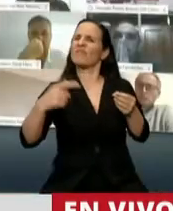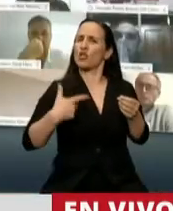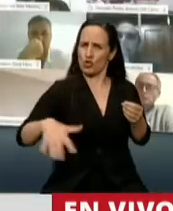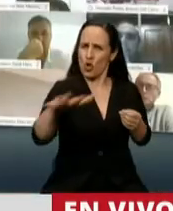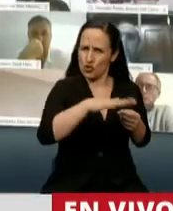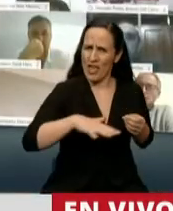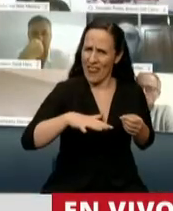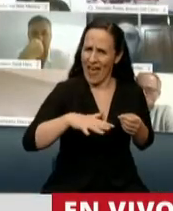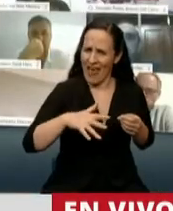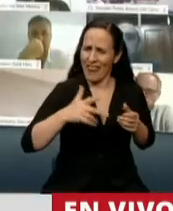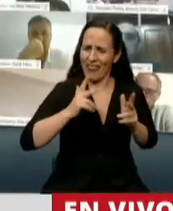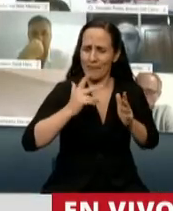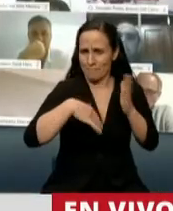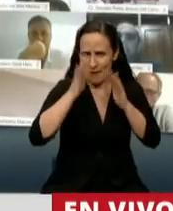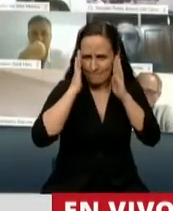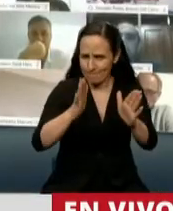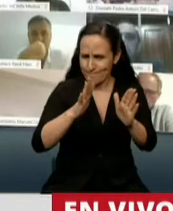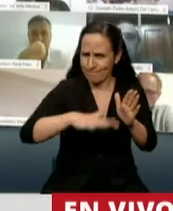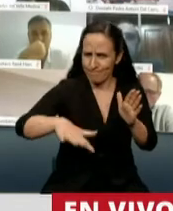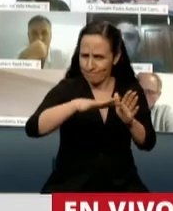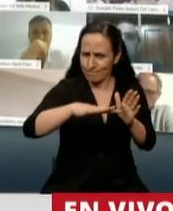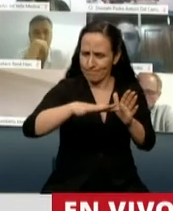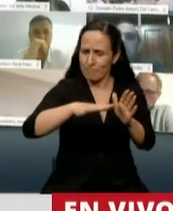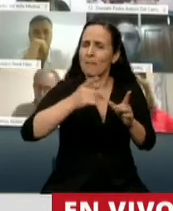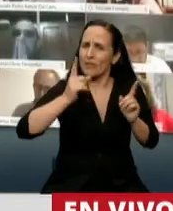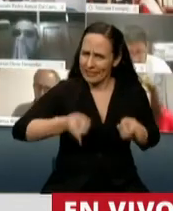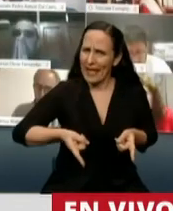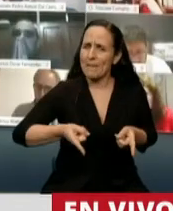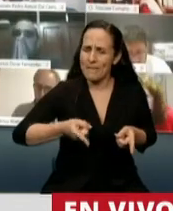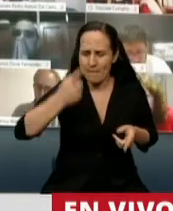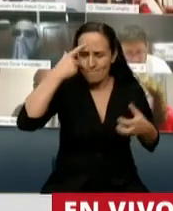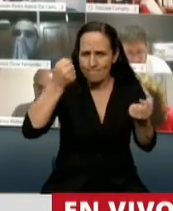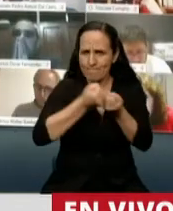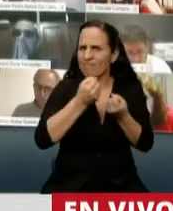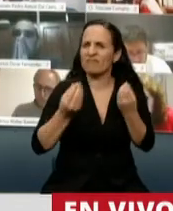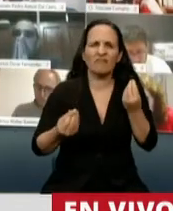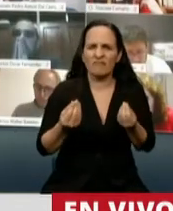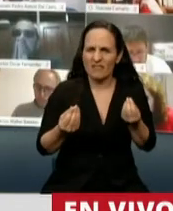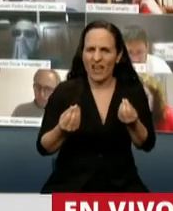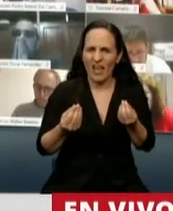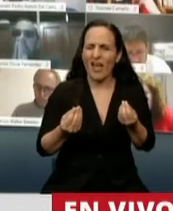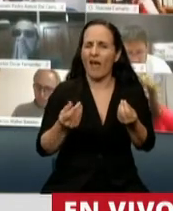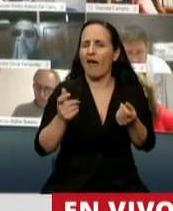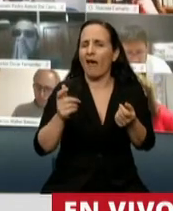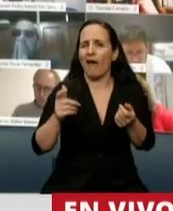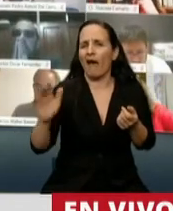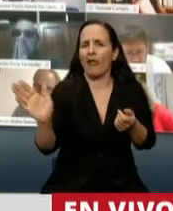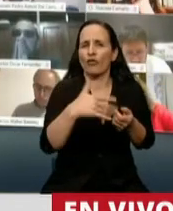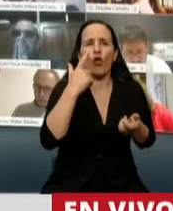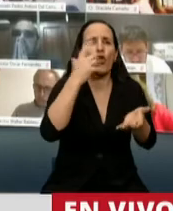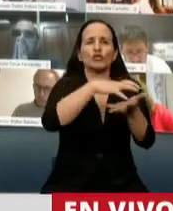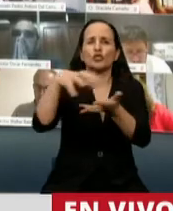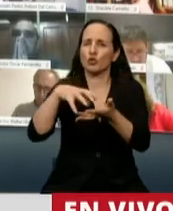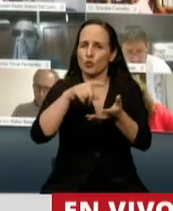sociedad, centralmente a la sociedad, pero también coincidimos en que a todos los diferentes actores institucionales que